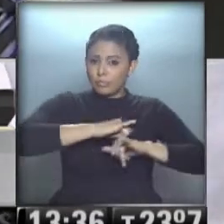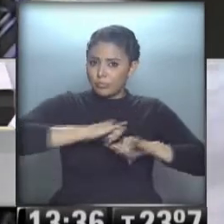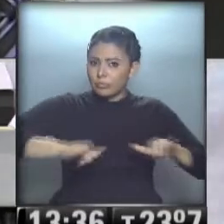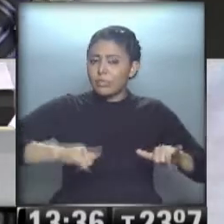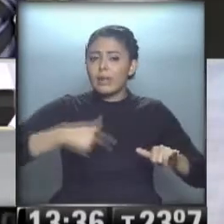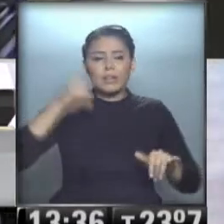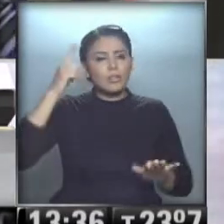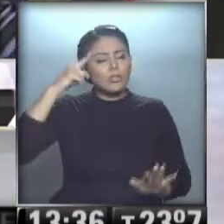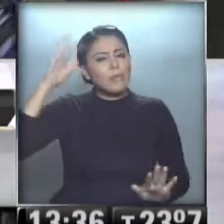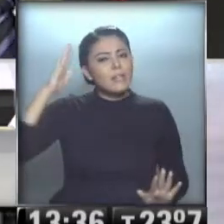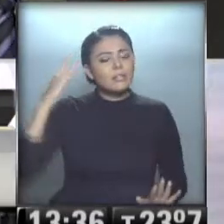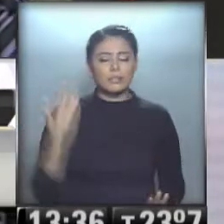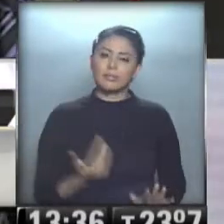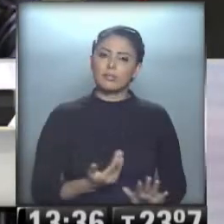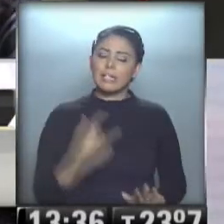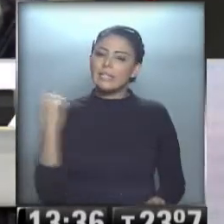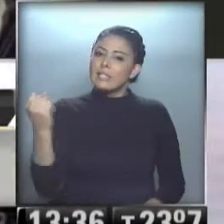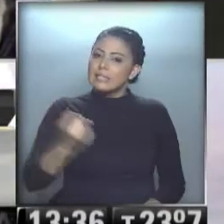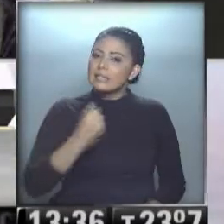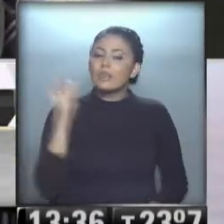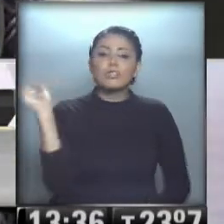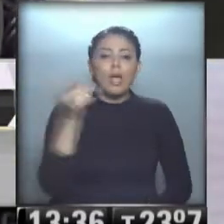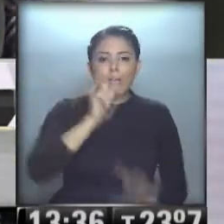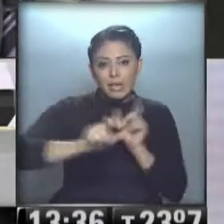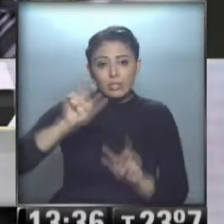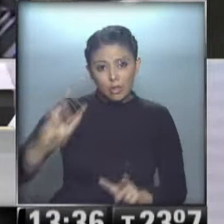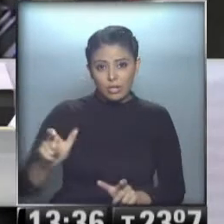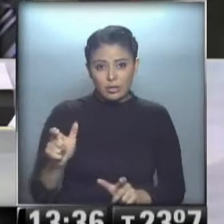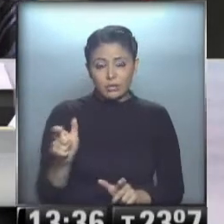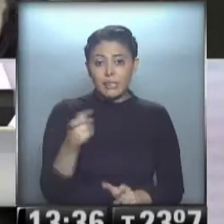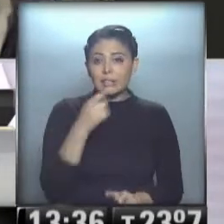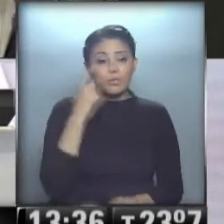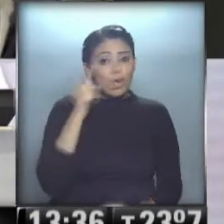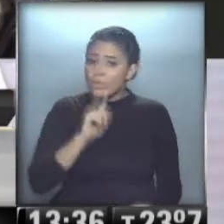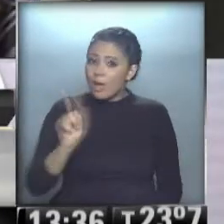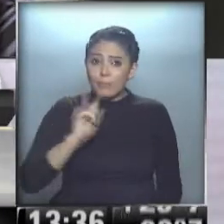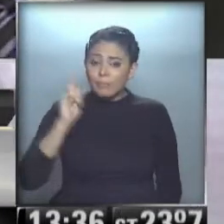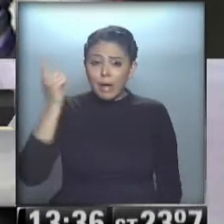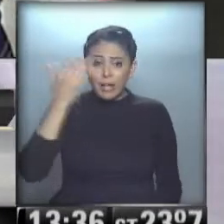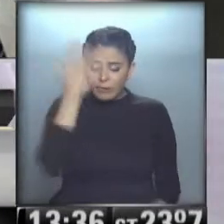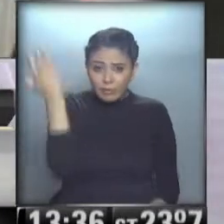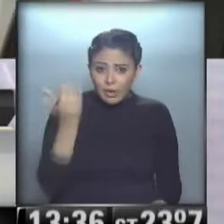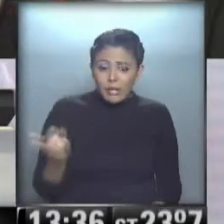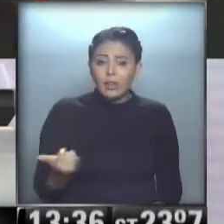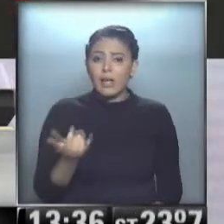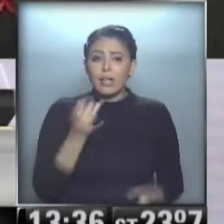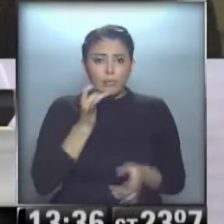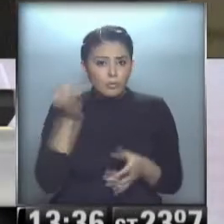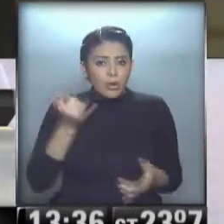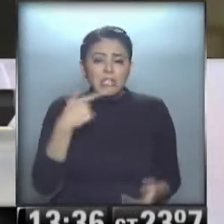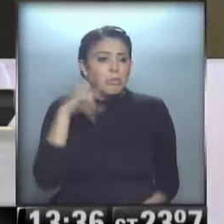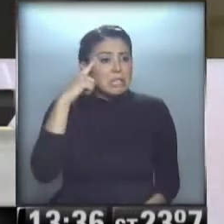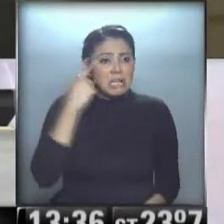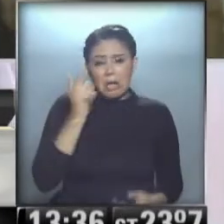planteamos tratando de llegar a todas aquellas personas que desconocen que están infectados que no se sienten en